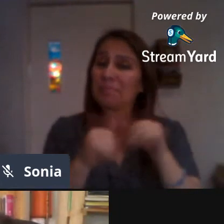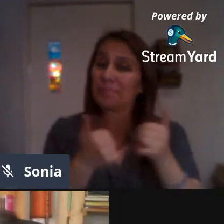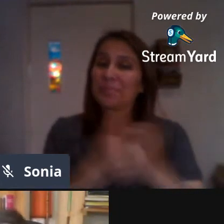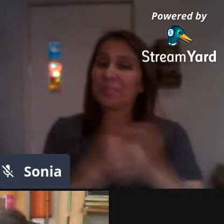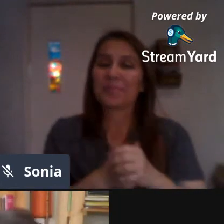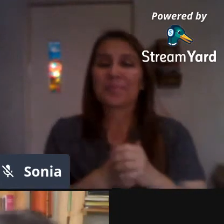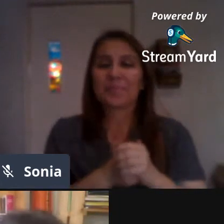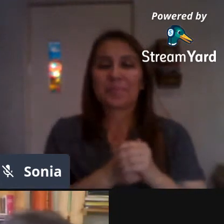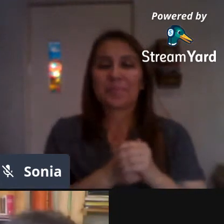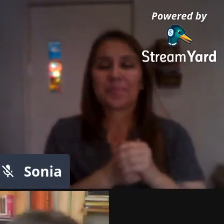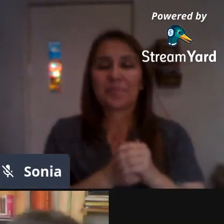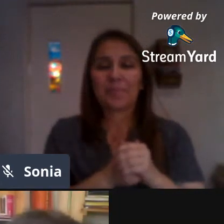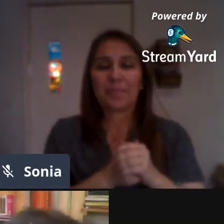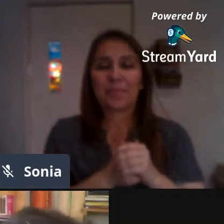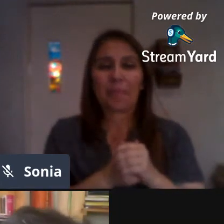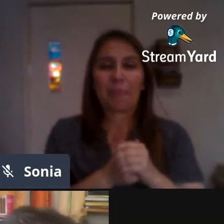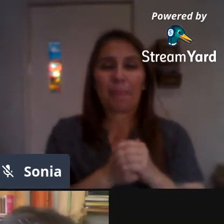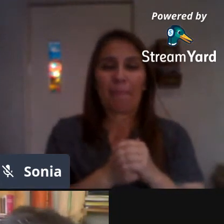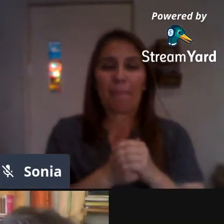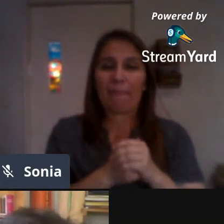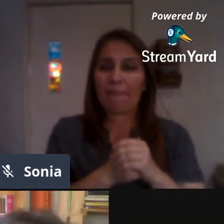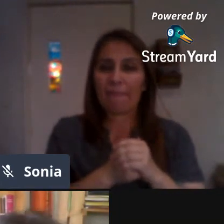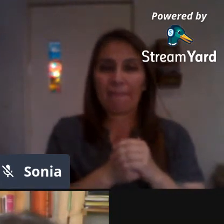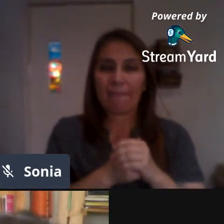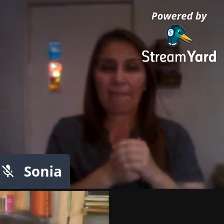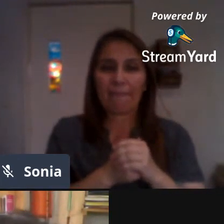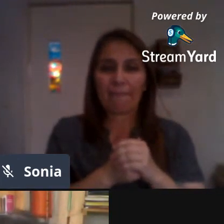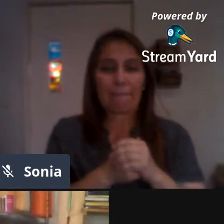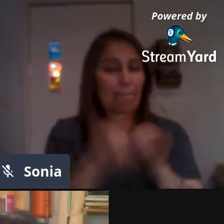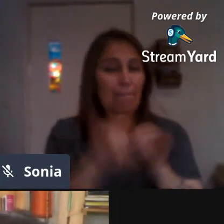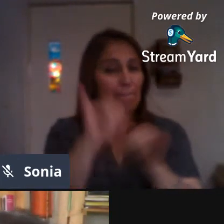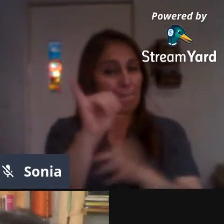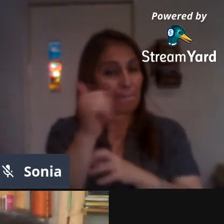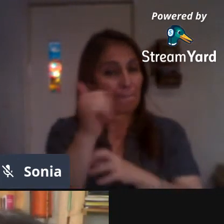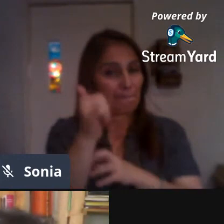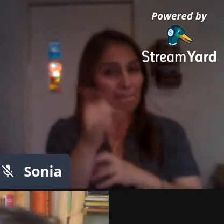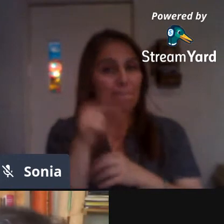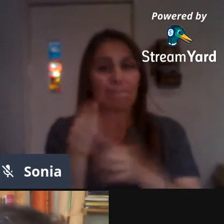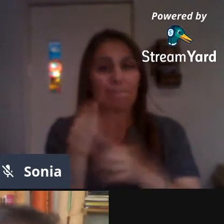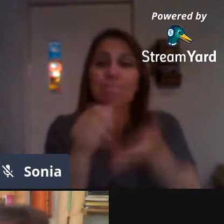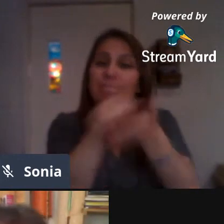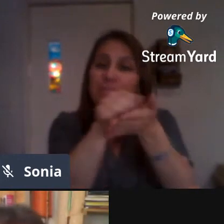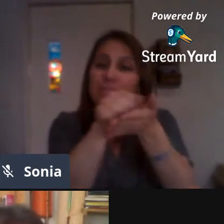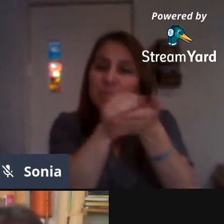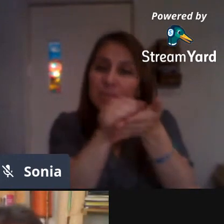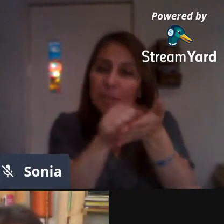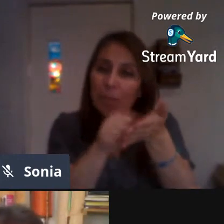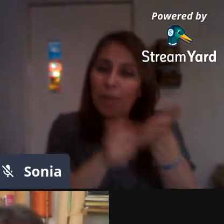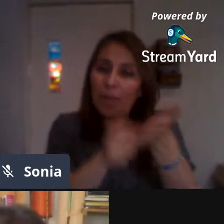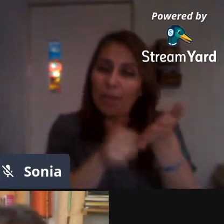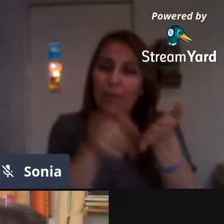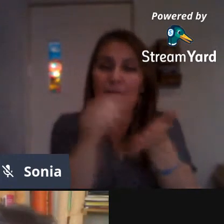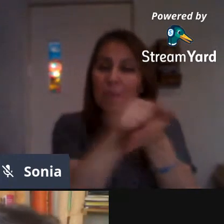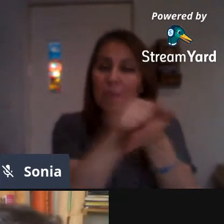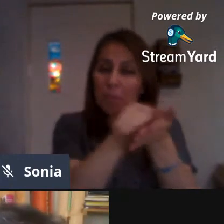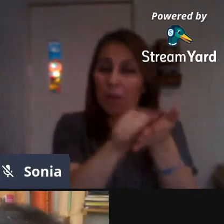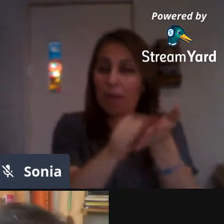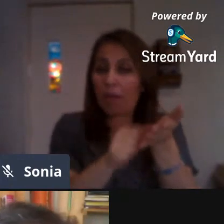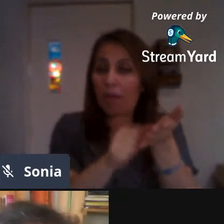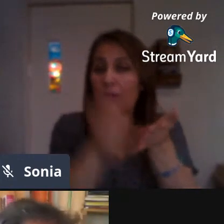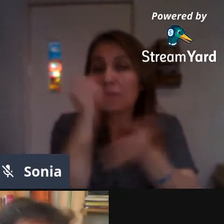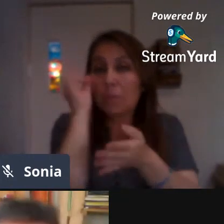los suelos de especies si ese es tu borrador no ese borrador que dices puede quizás durar tres años